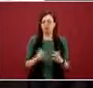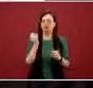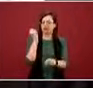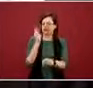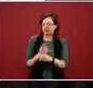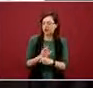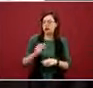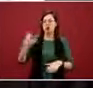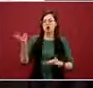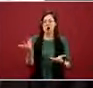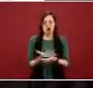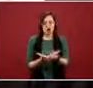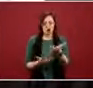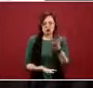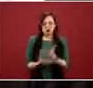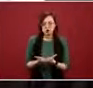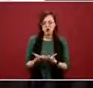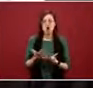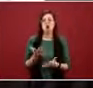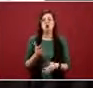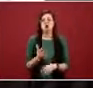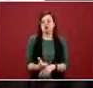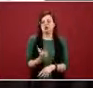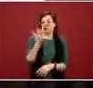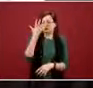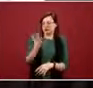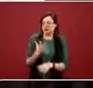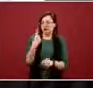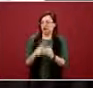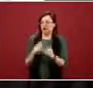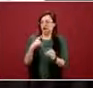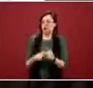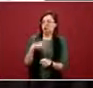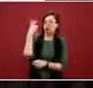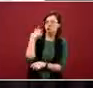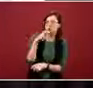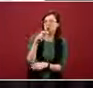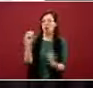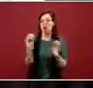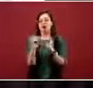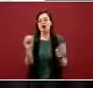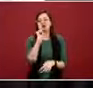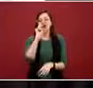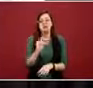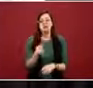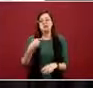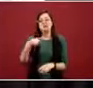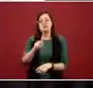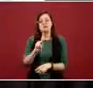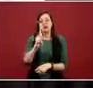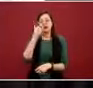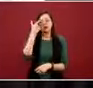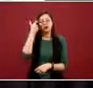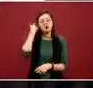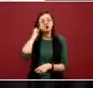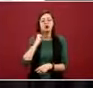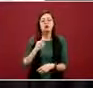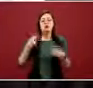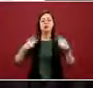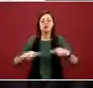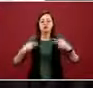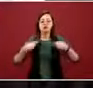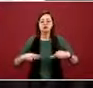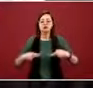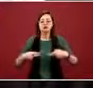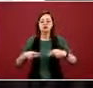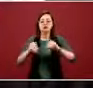5 casos que ya no son de importación, pero ¿cómo le explicamos a la población para que nos entienda y